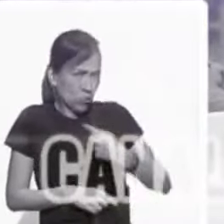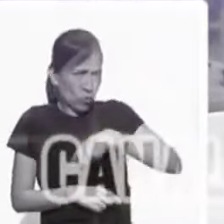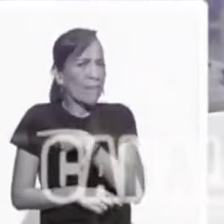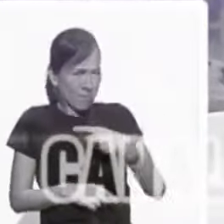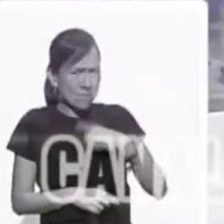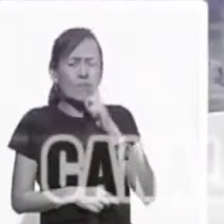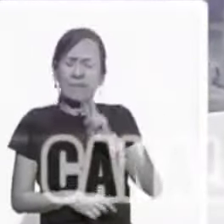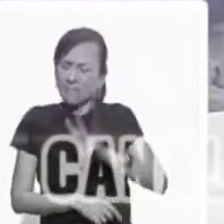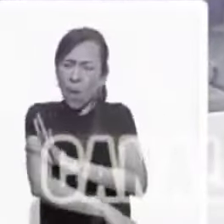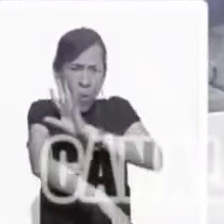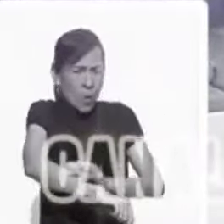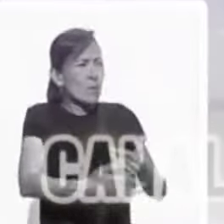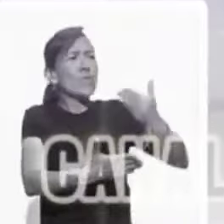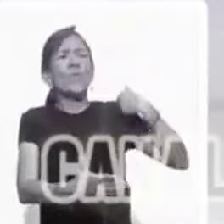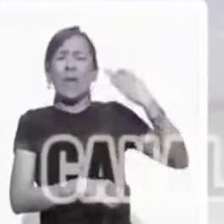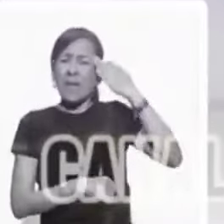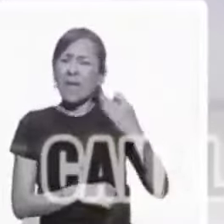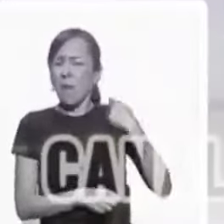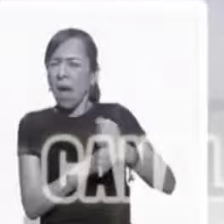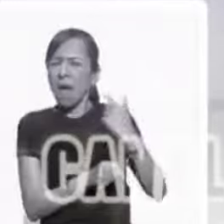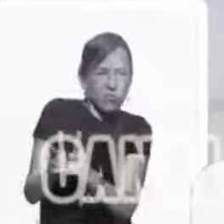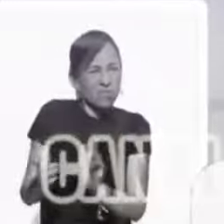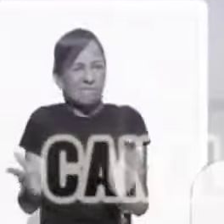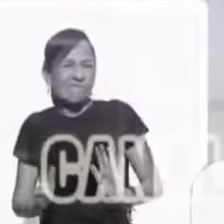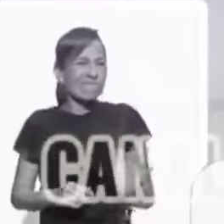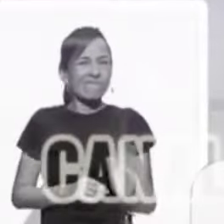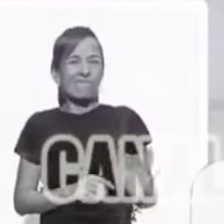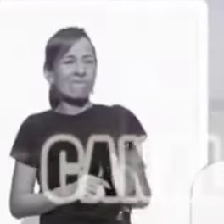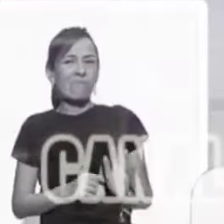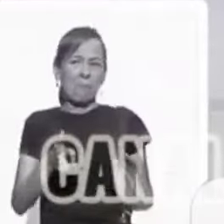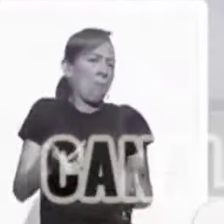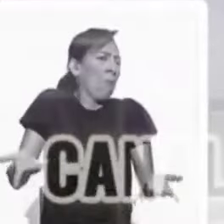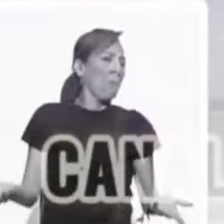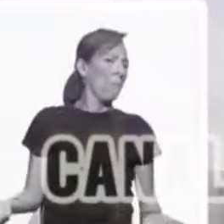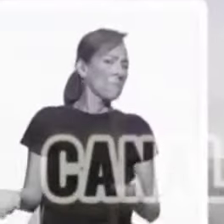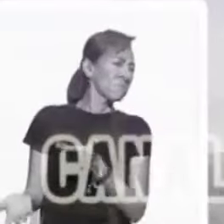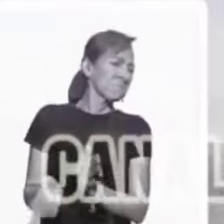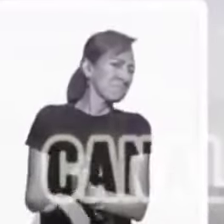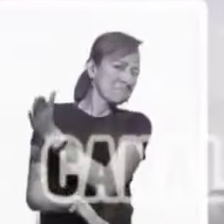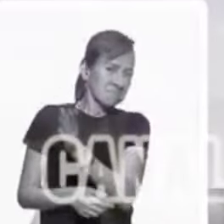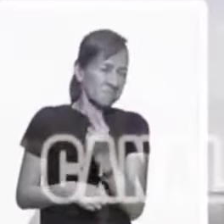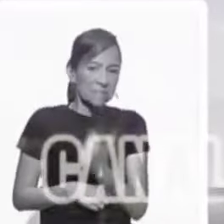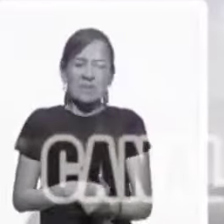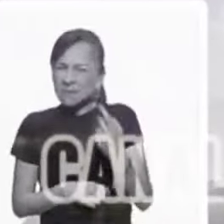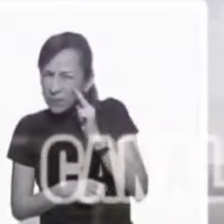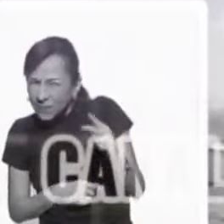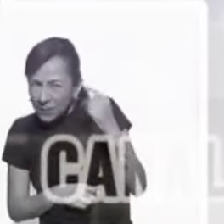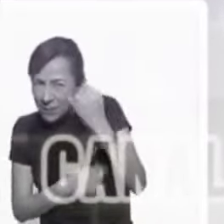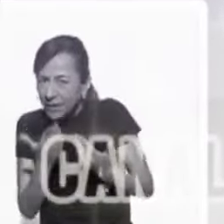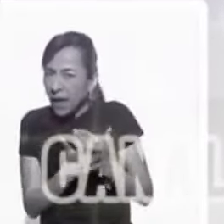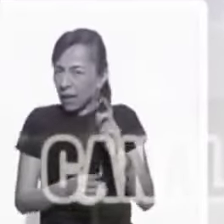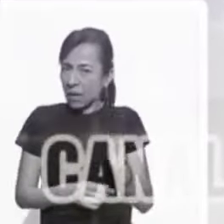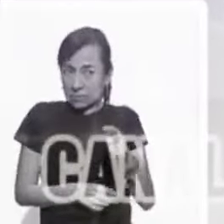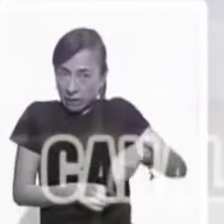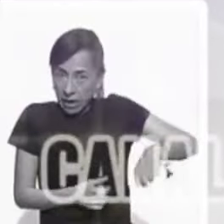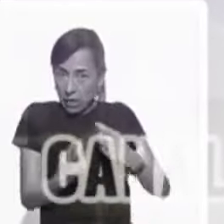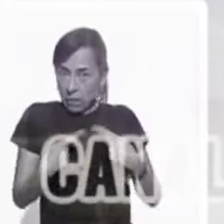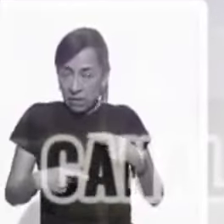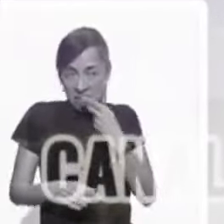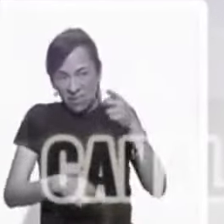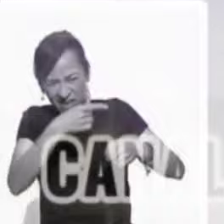siglos sufriendo formas de violencia solo por el hecho de ser mujeres escucho tu respuesta que dices cuando les cuando les señalan que van demasiado a prisa van demasiado